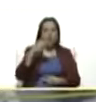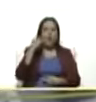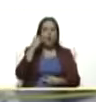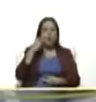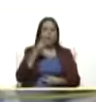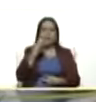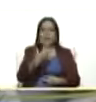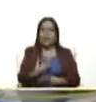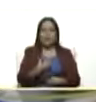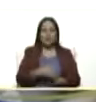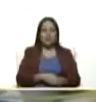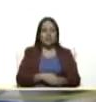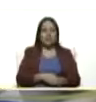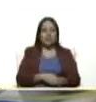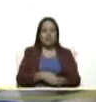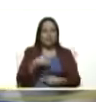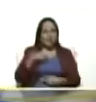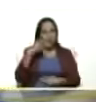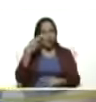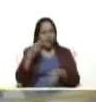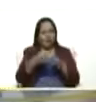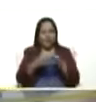belleza,